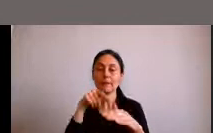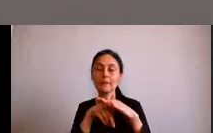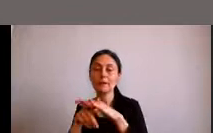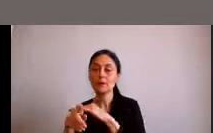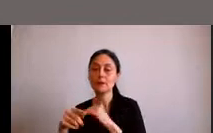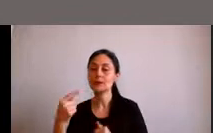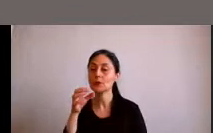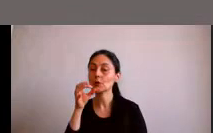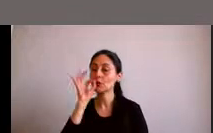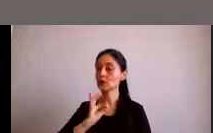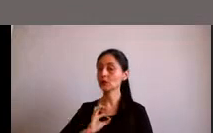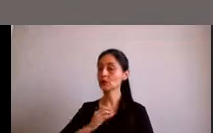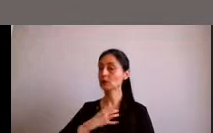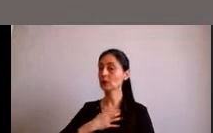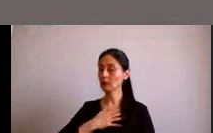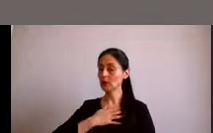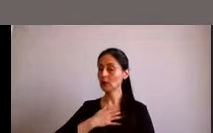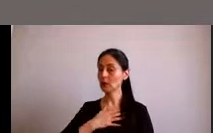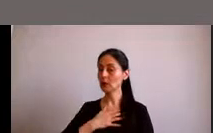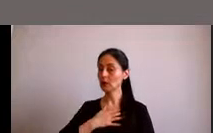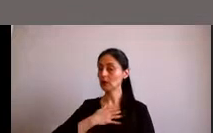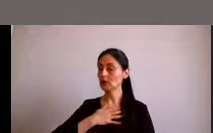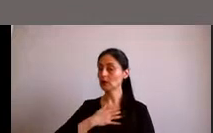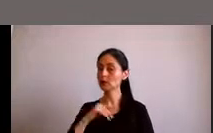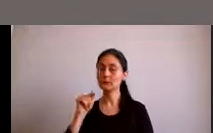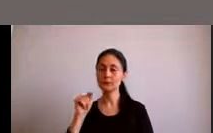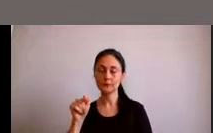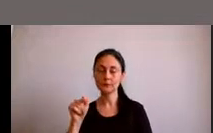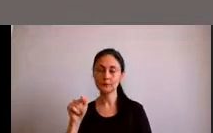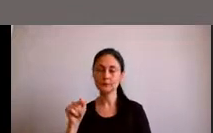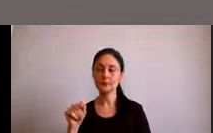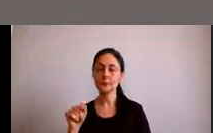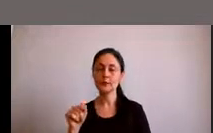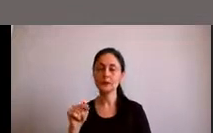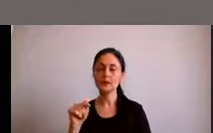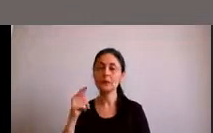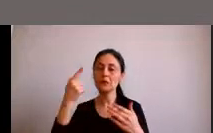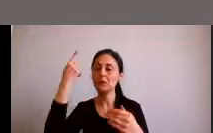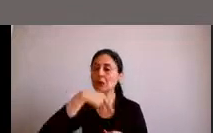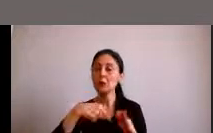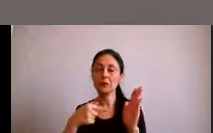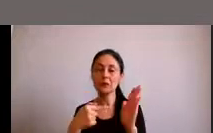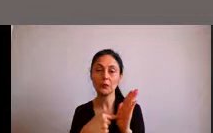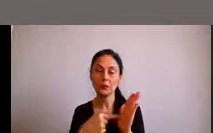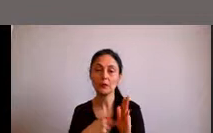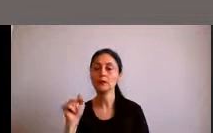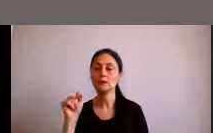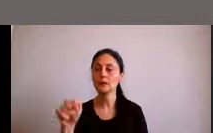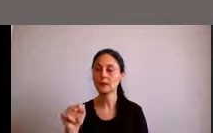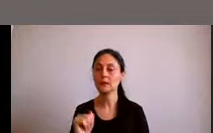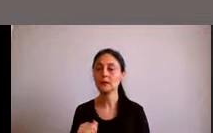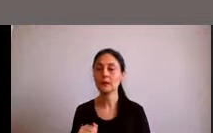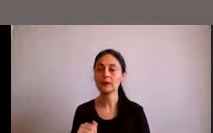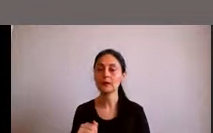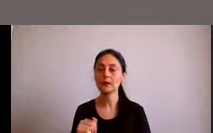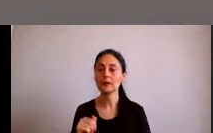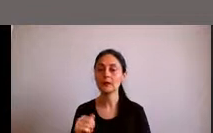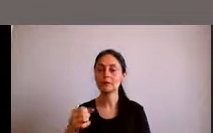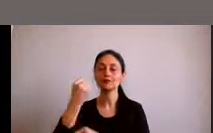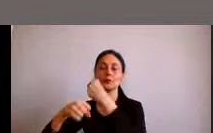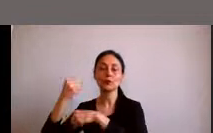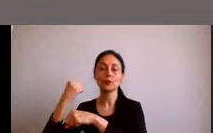mecánica. Y para cerrar, es un aspecto importante que se ha trabajado ya en los últimos años, sobre todo en la UCI,